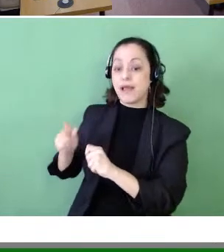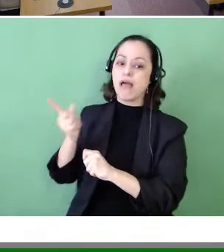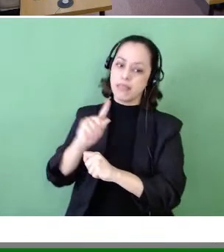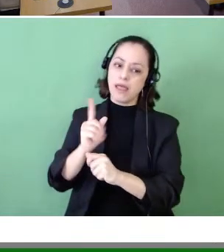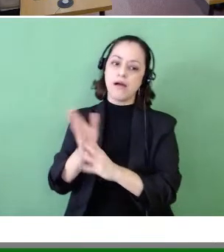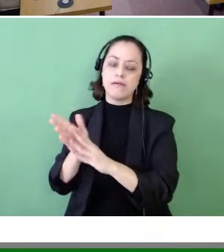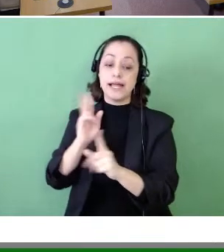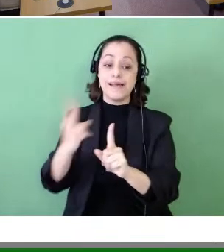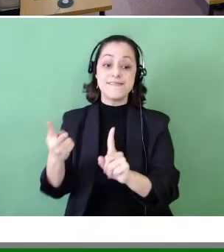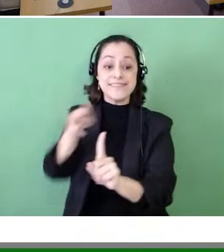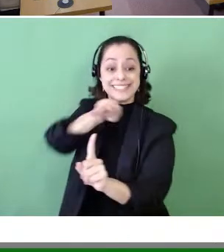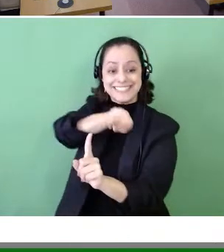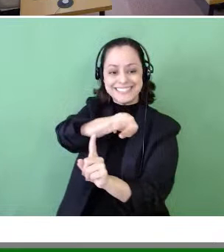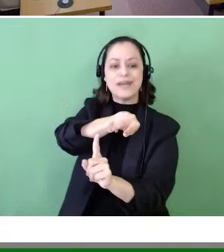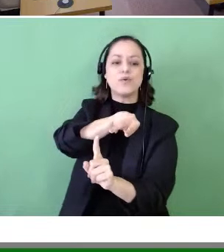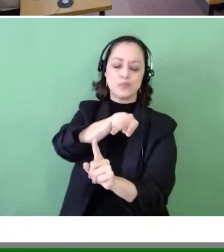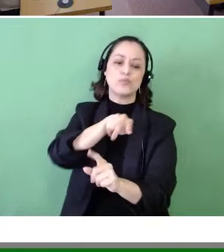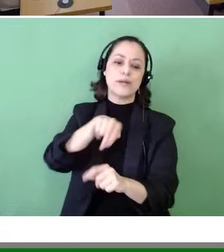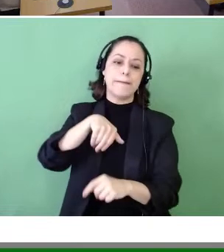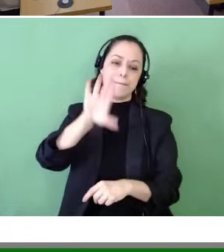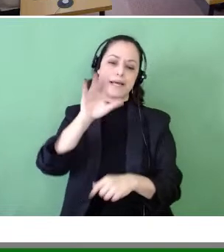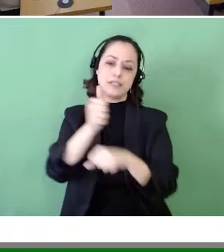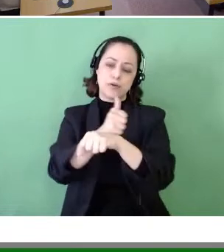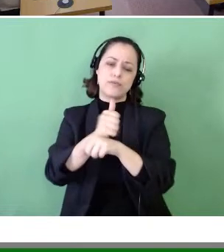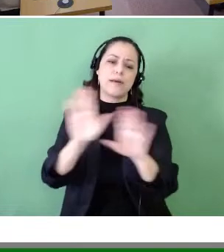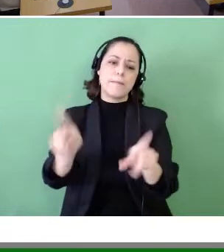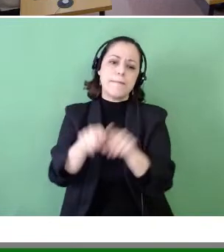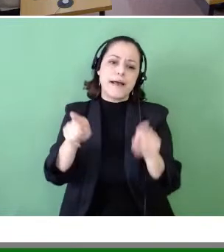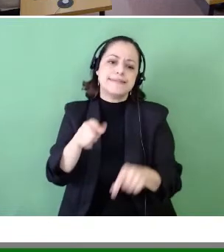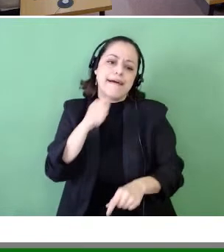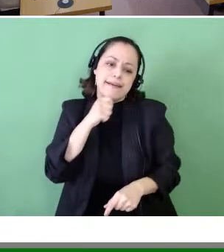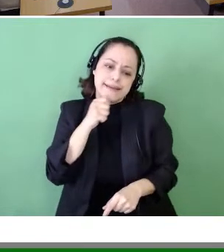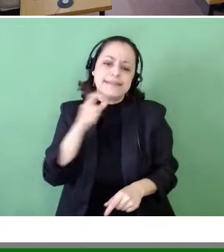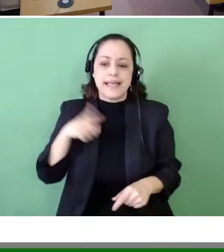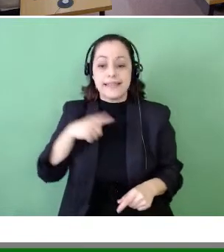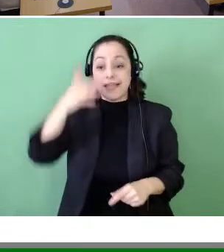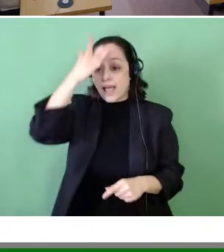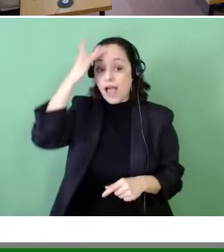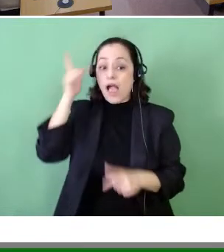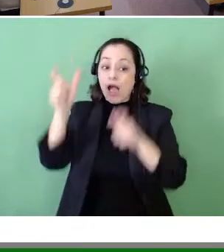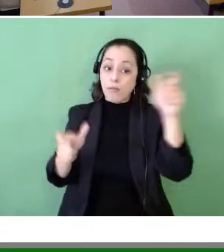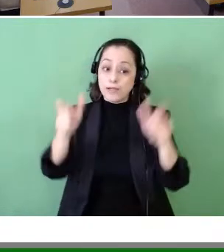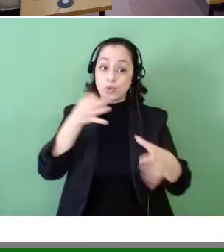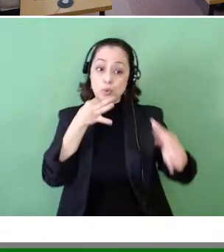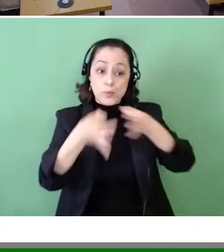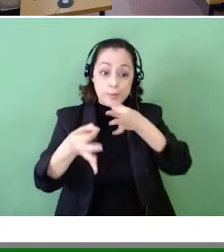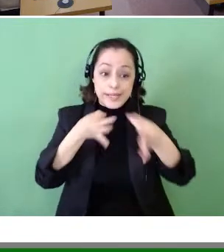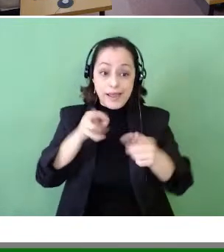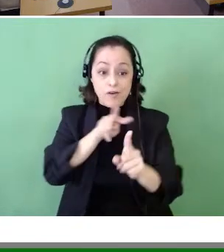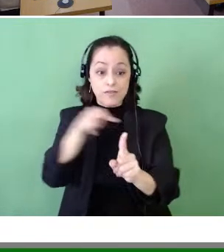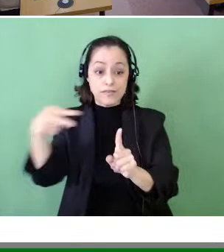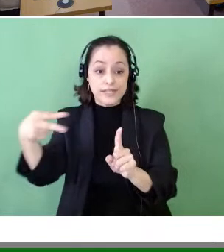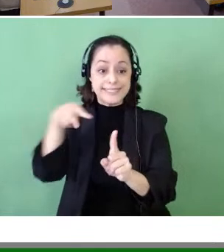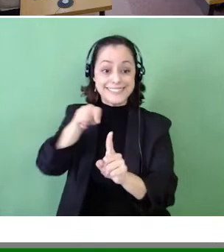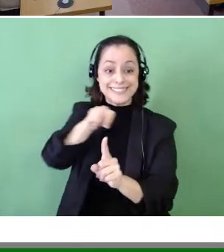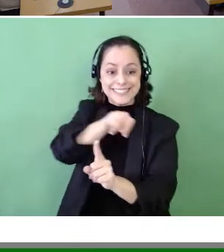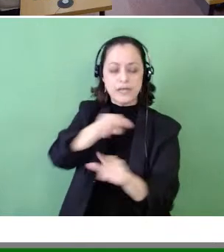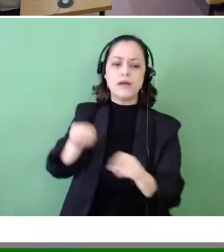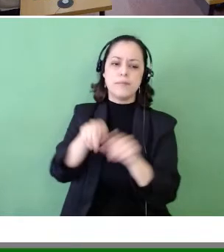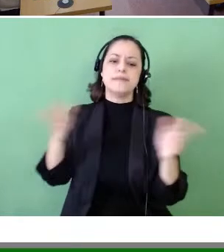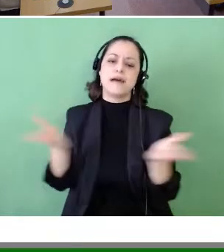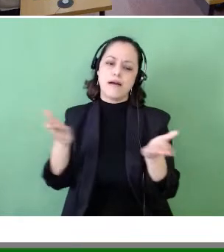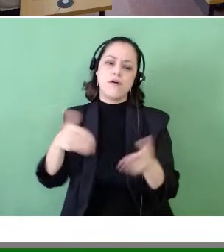asistencialista. Claro que seguimos así con algunas personas, pero ya tenemos ahora mucho más destaque y trabajo en muchos